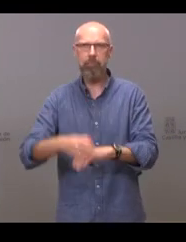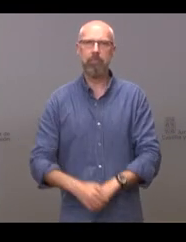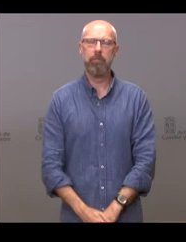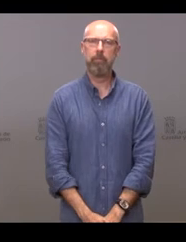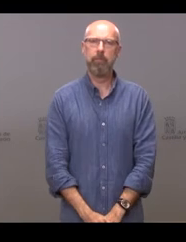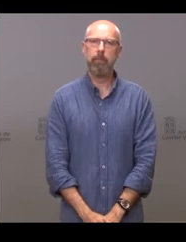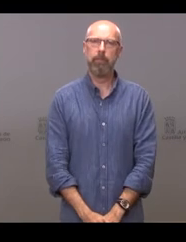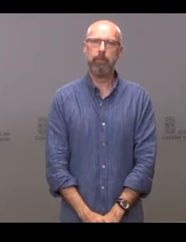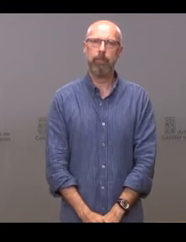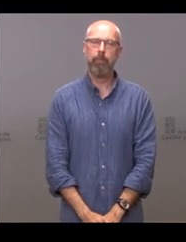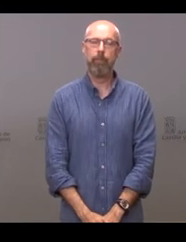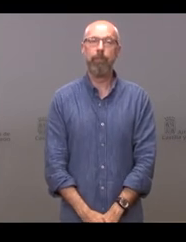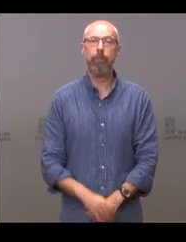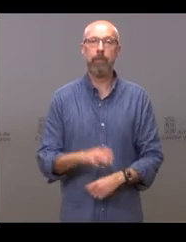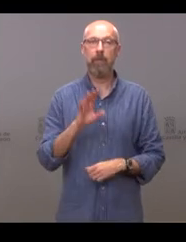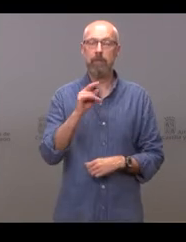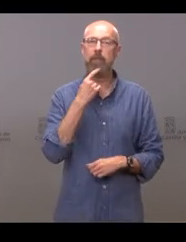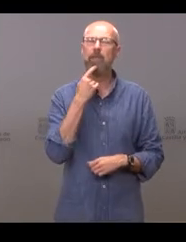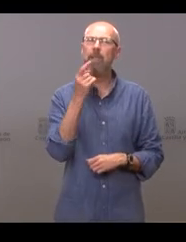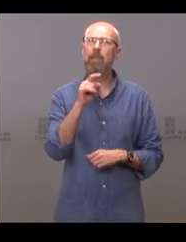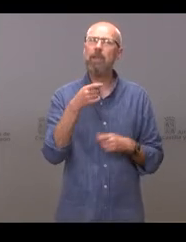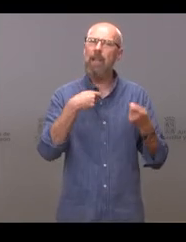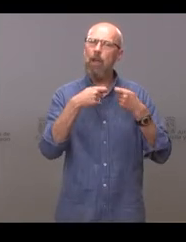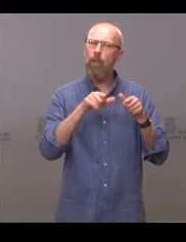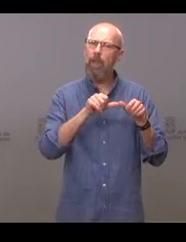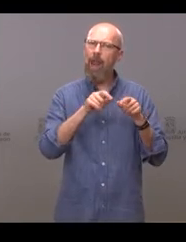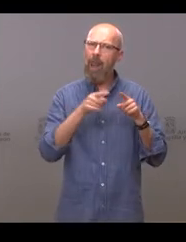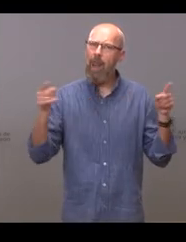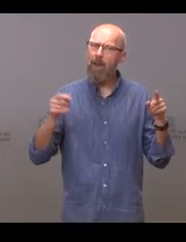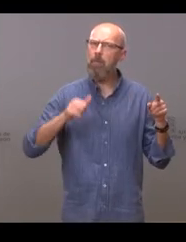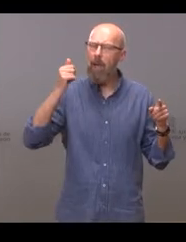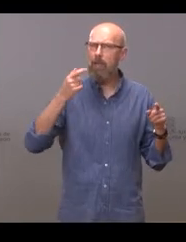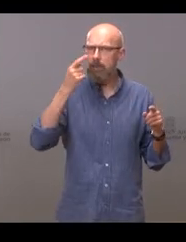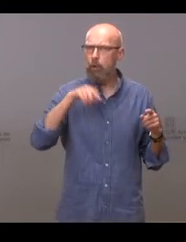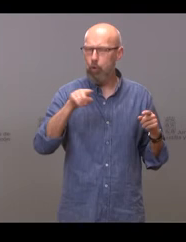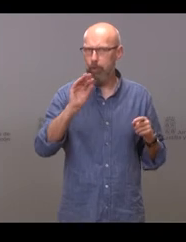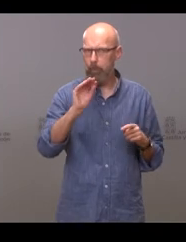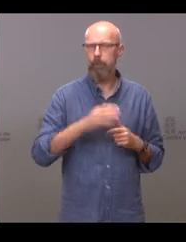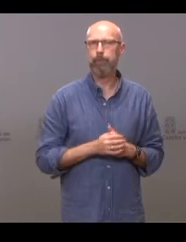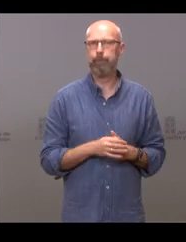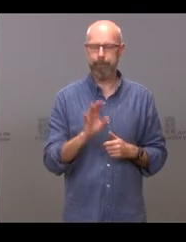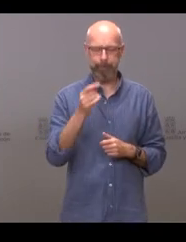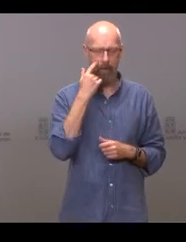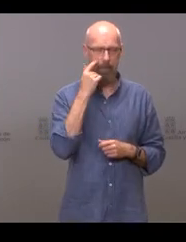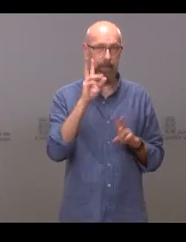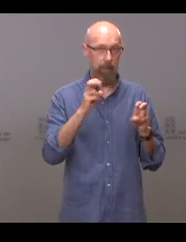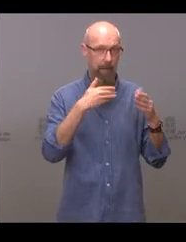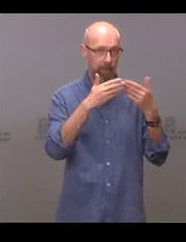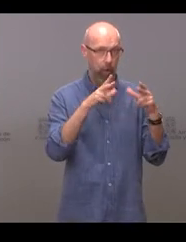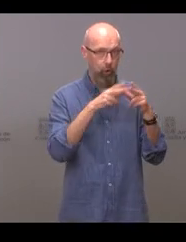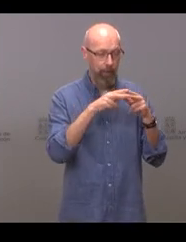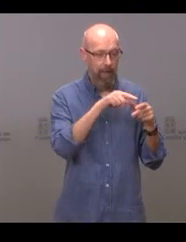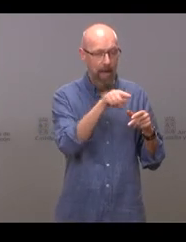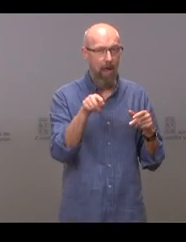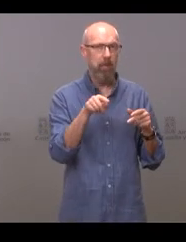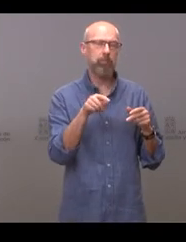si se han sido las negociaciones más largas que recuerdan bueno normalmente dentro del diálogo social en otros